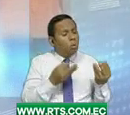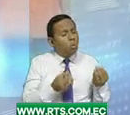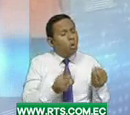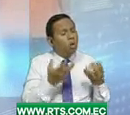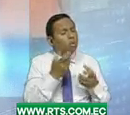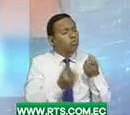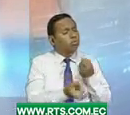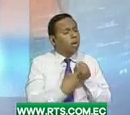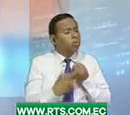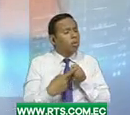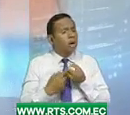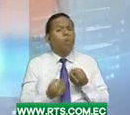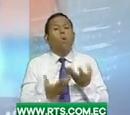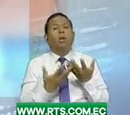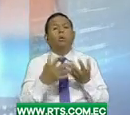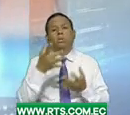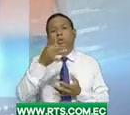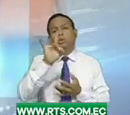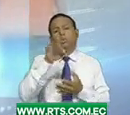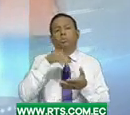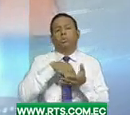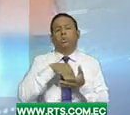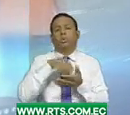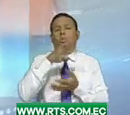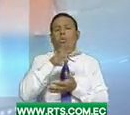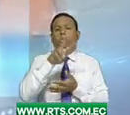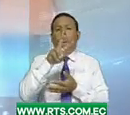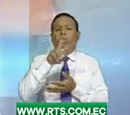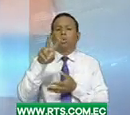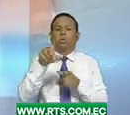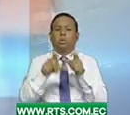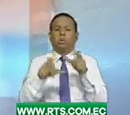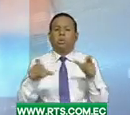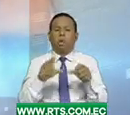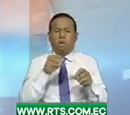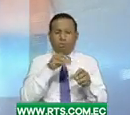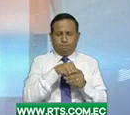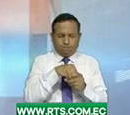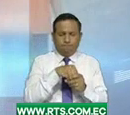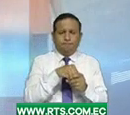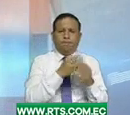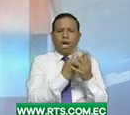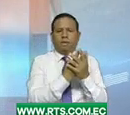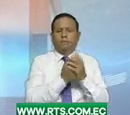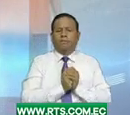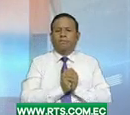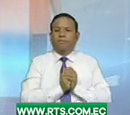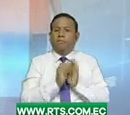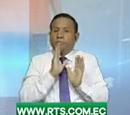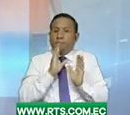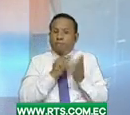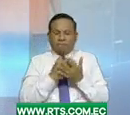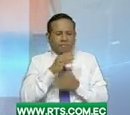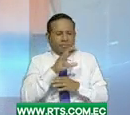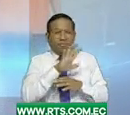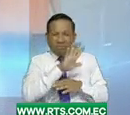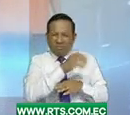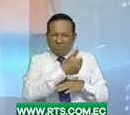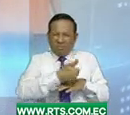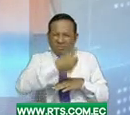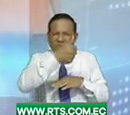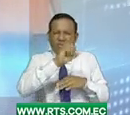participado 18.422 personas privadas de la libertad. Según estimaciones del SNAI, esto representa